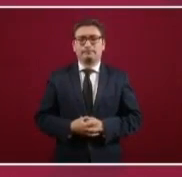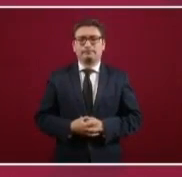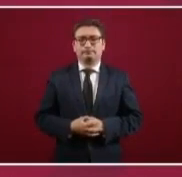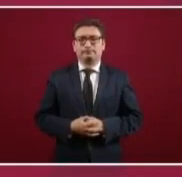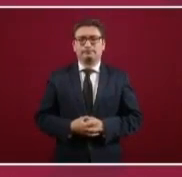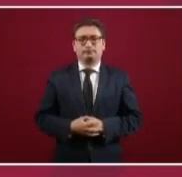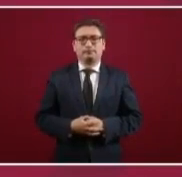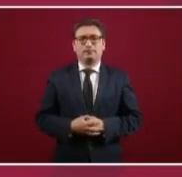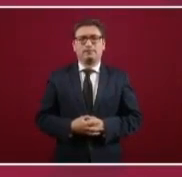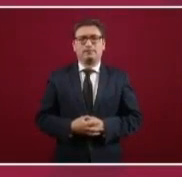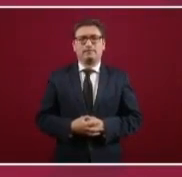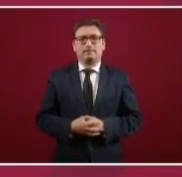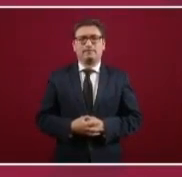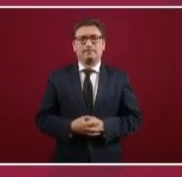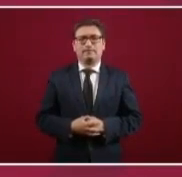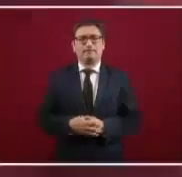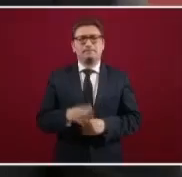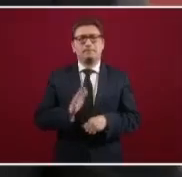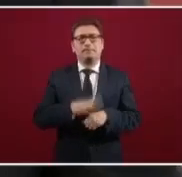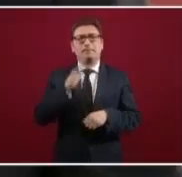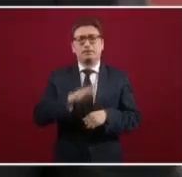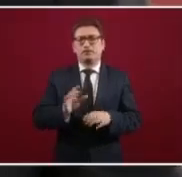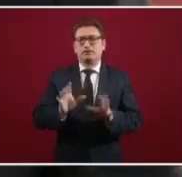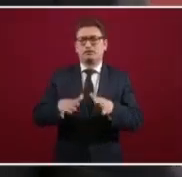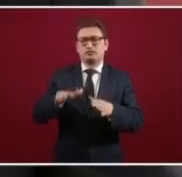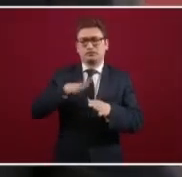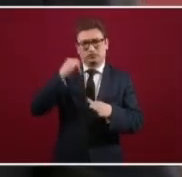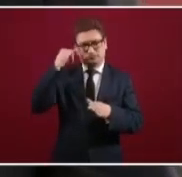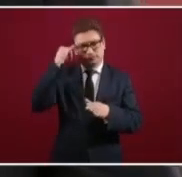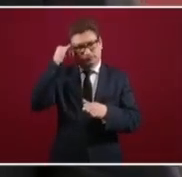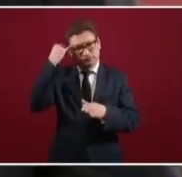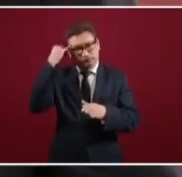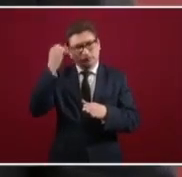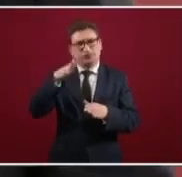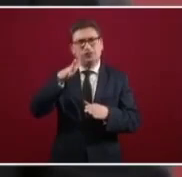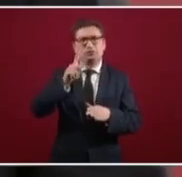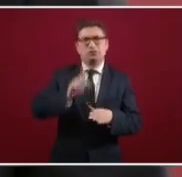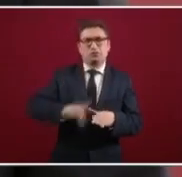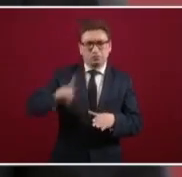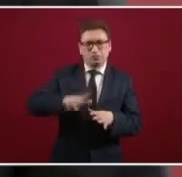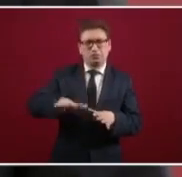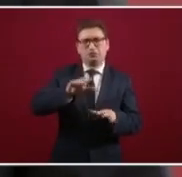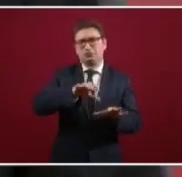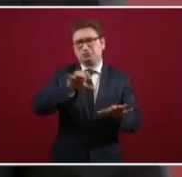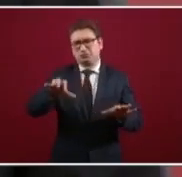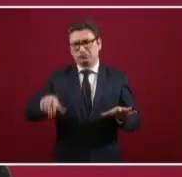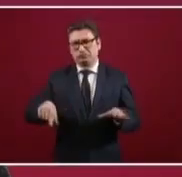sobre todo en las comunidades indígenas en los pueblos